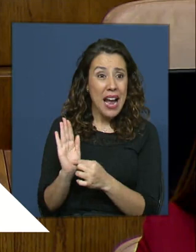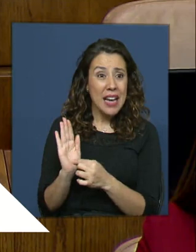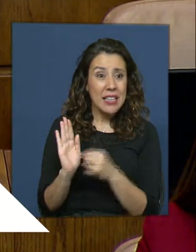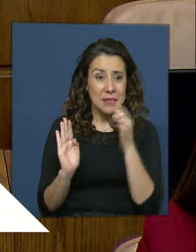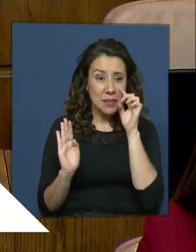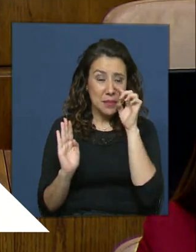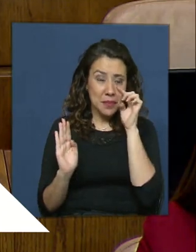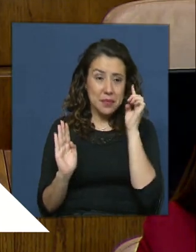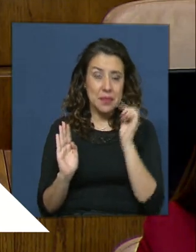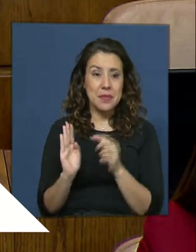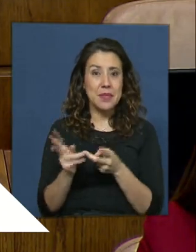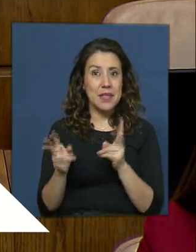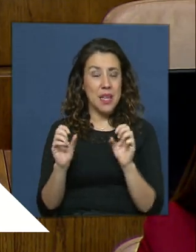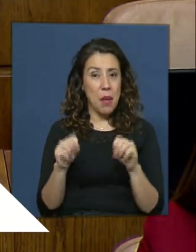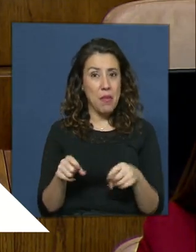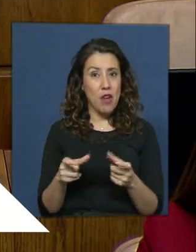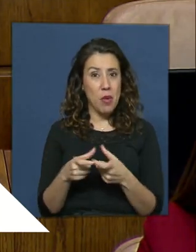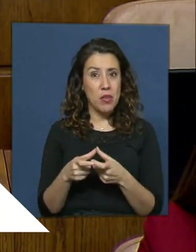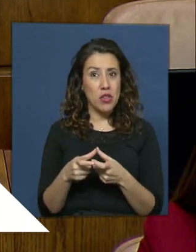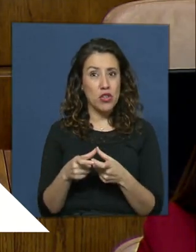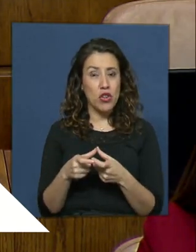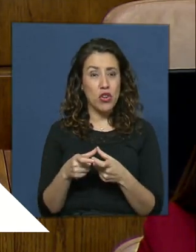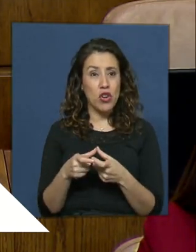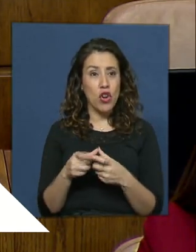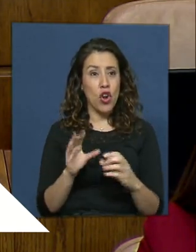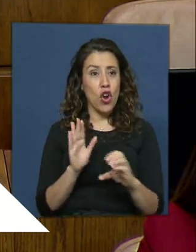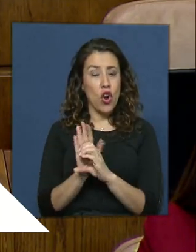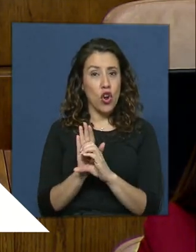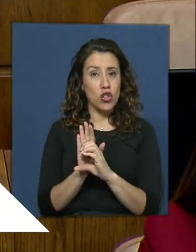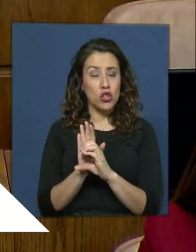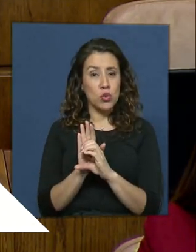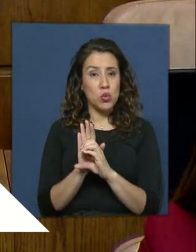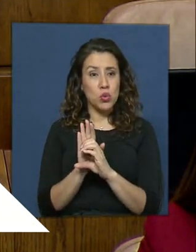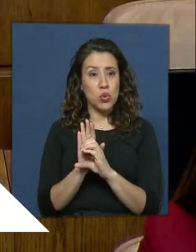con la aprobación de la Comisión de Constitución,